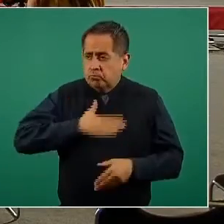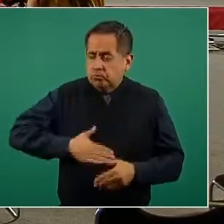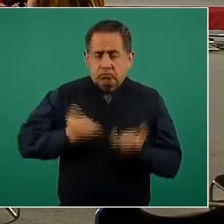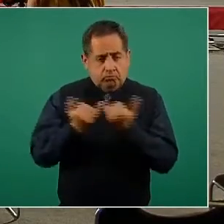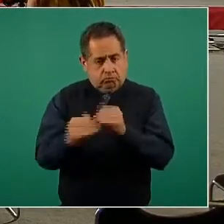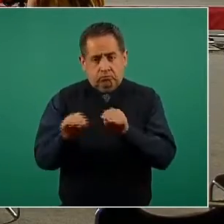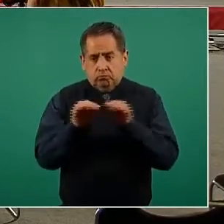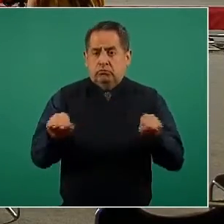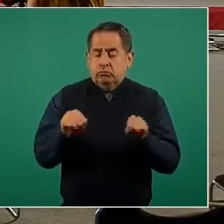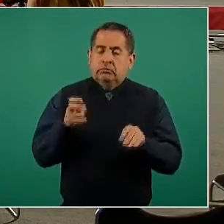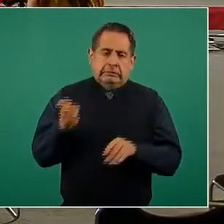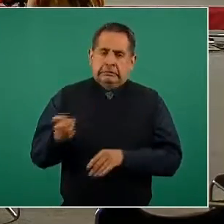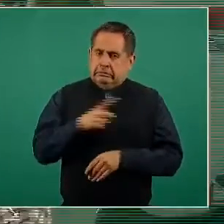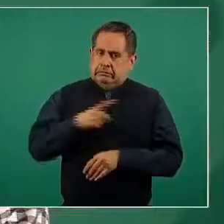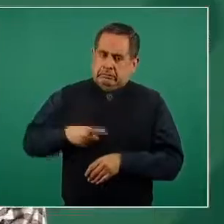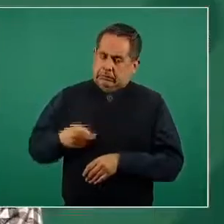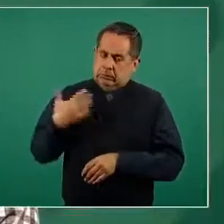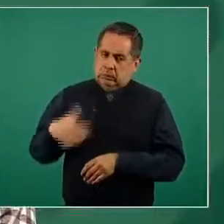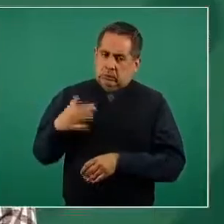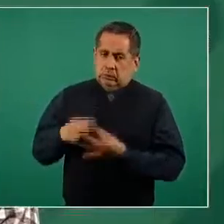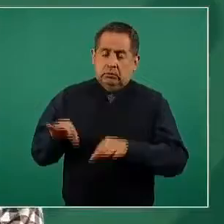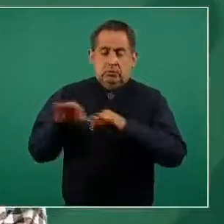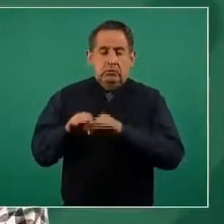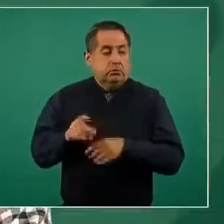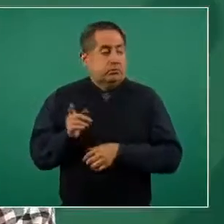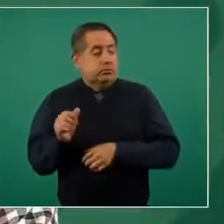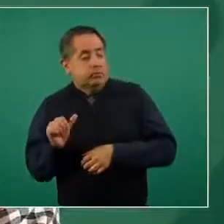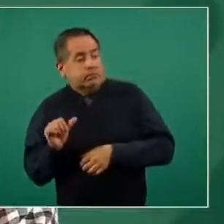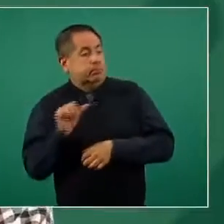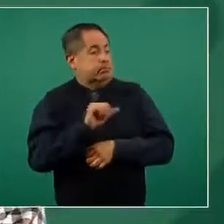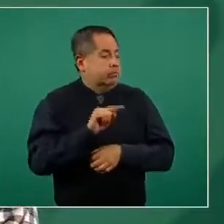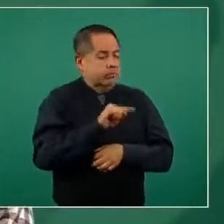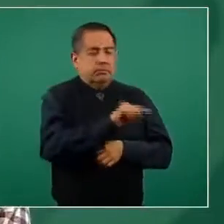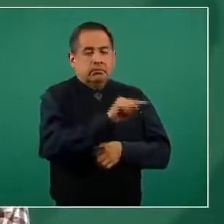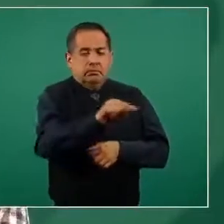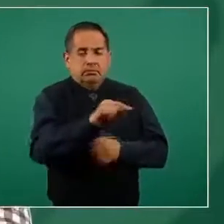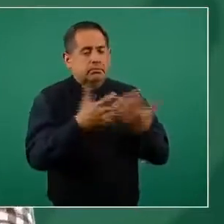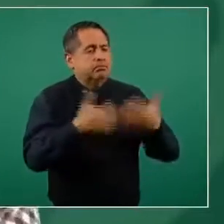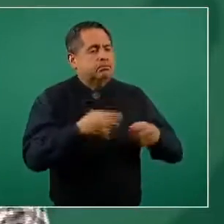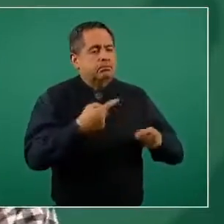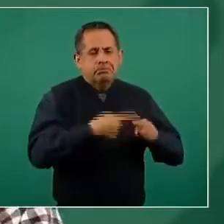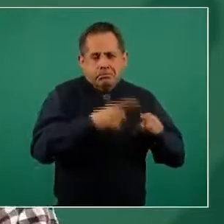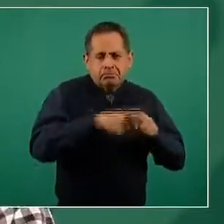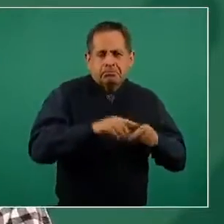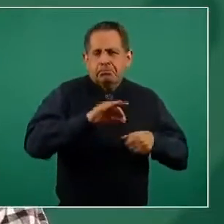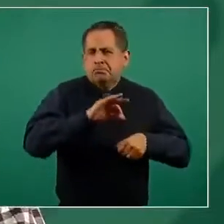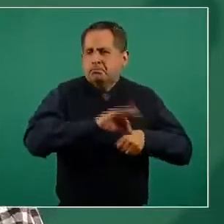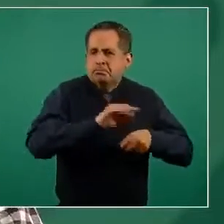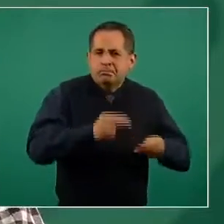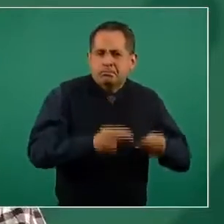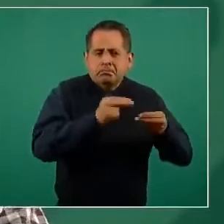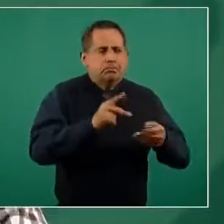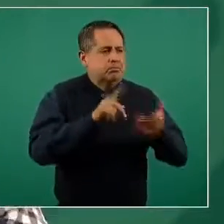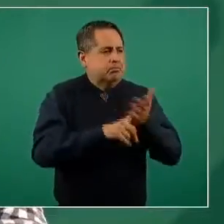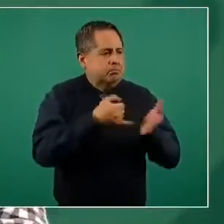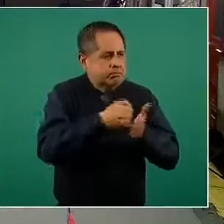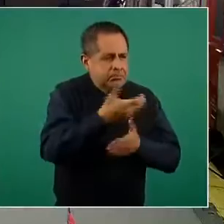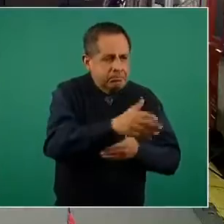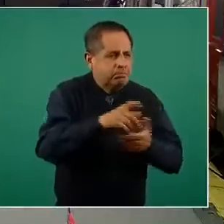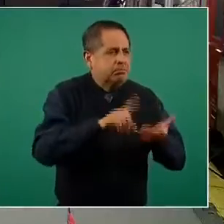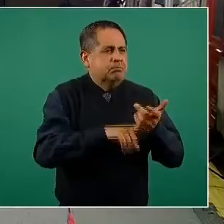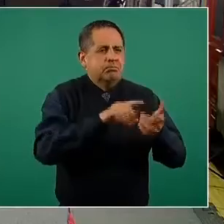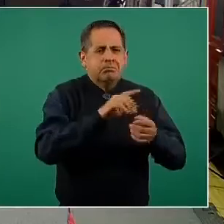Equitativa se refiere a que los sujetos regulados, que son diversas empresas farmacéuticas, agrícolas,